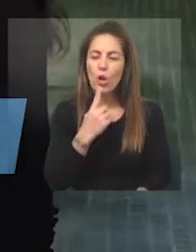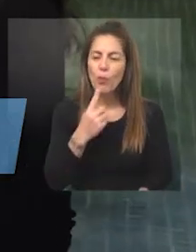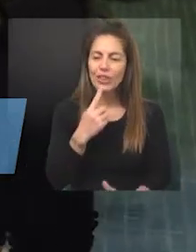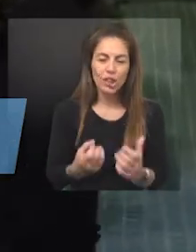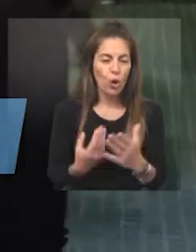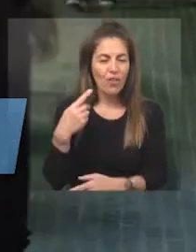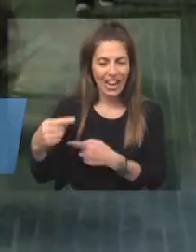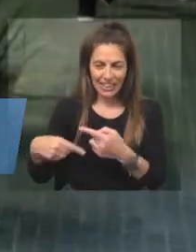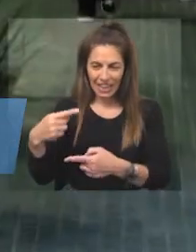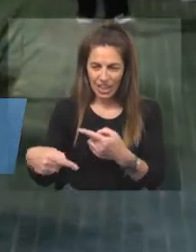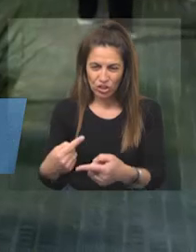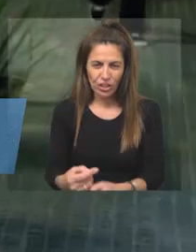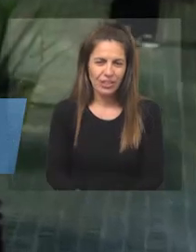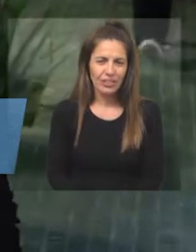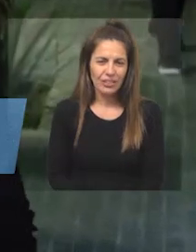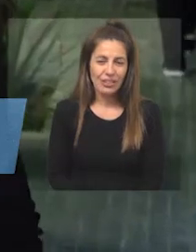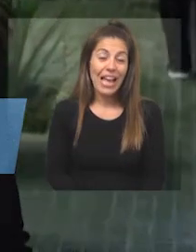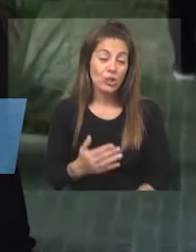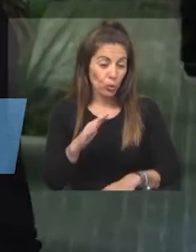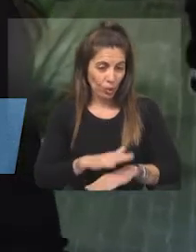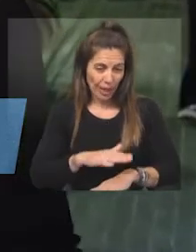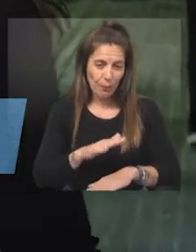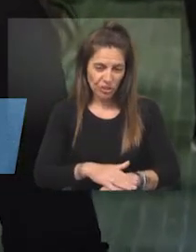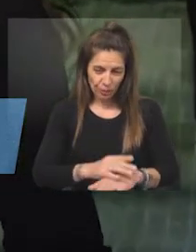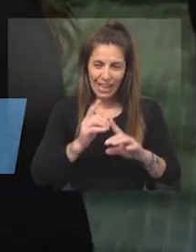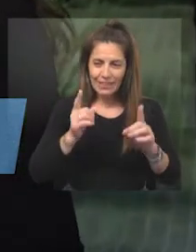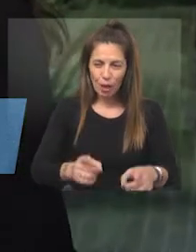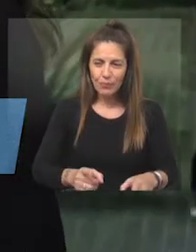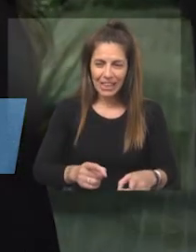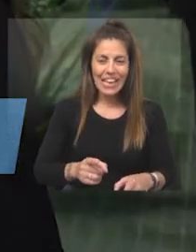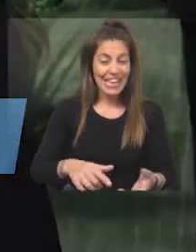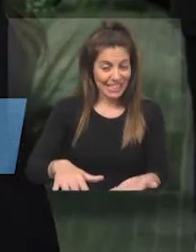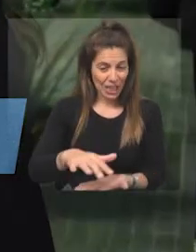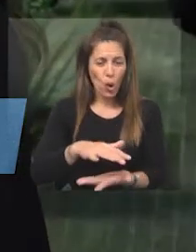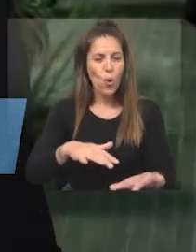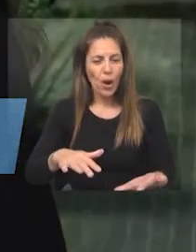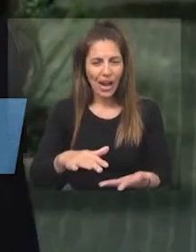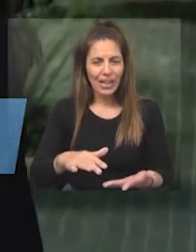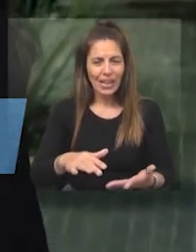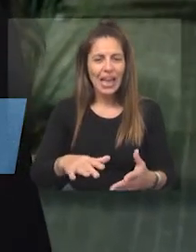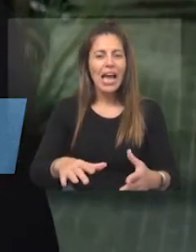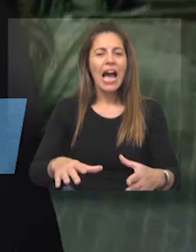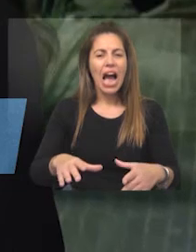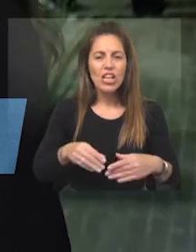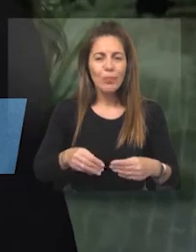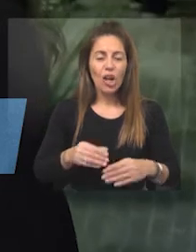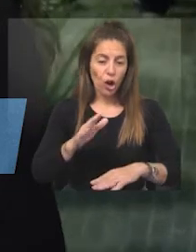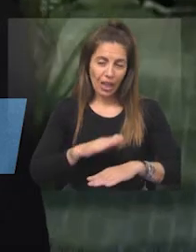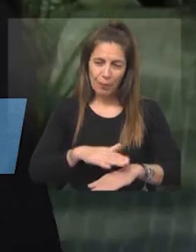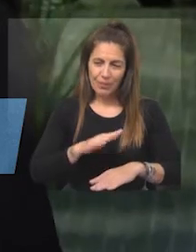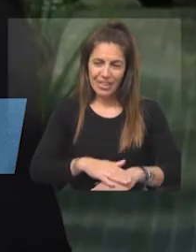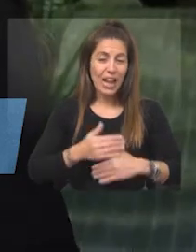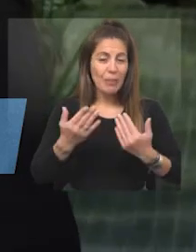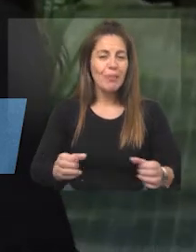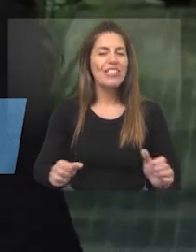generaciones eh sin duda es una responsabilidad también estar en ese lugar y y asumirla con la responsabilidad que merece para